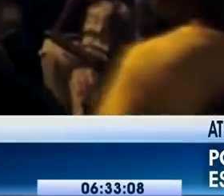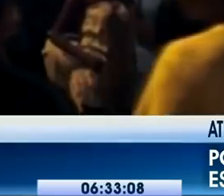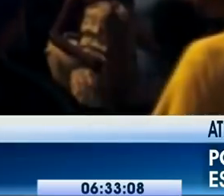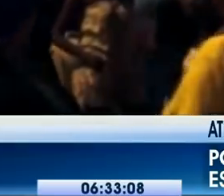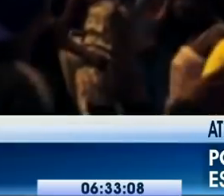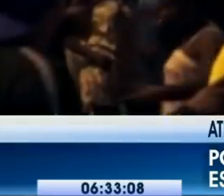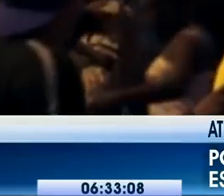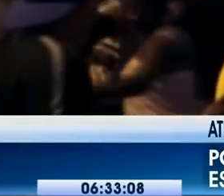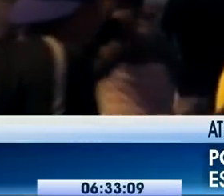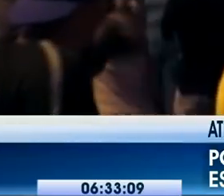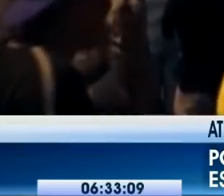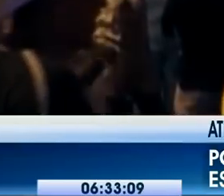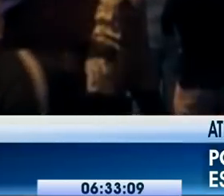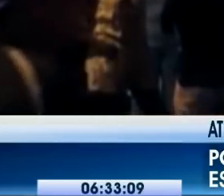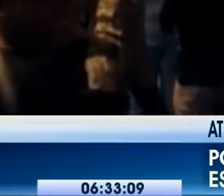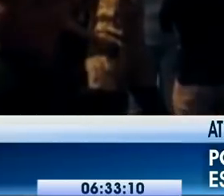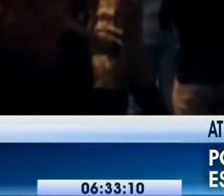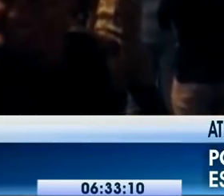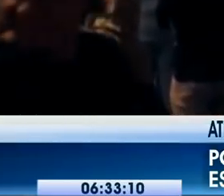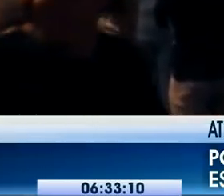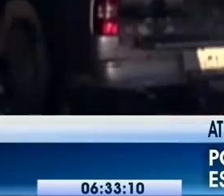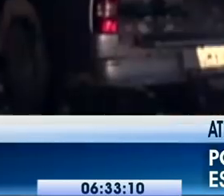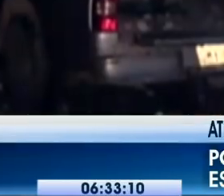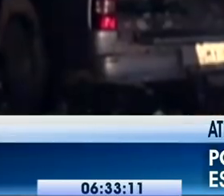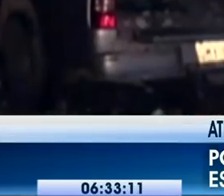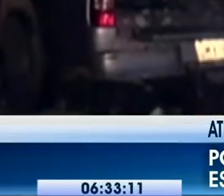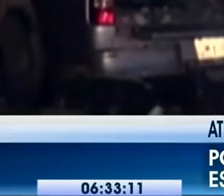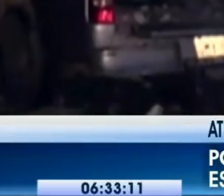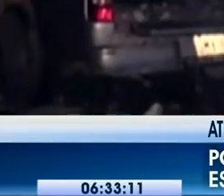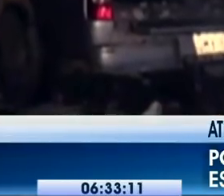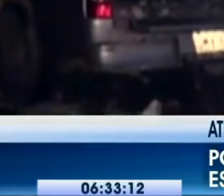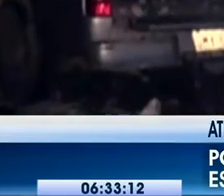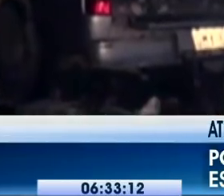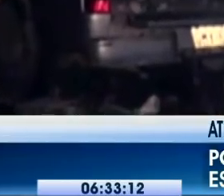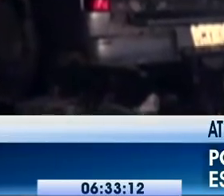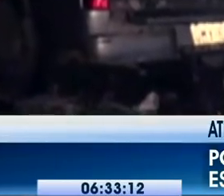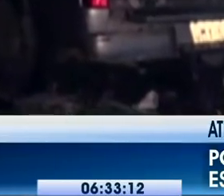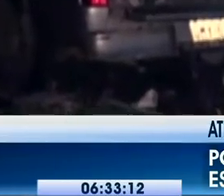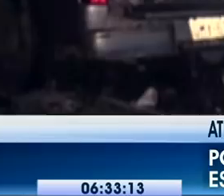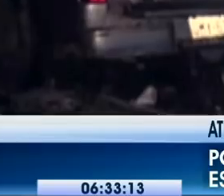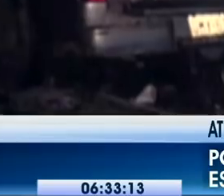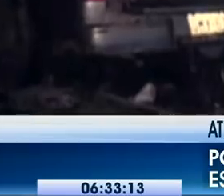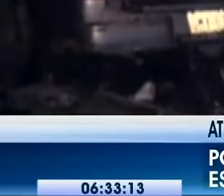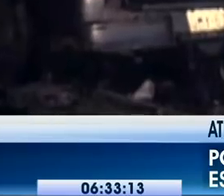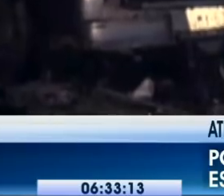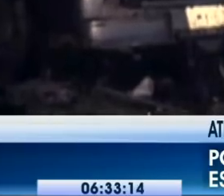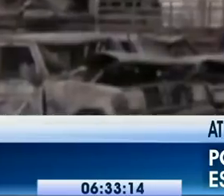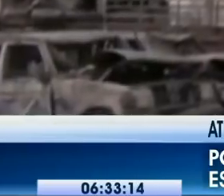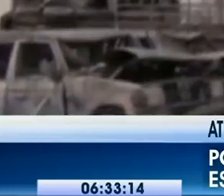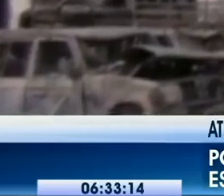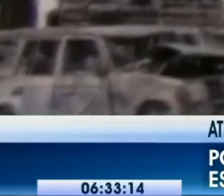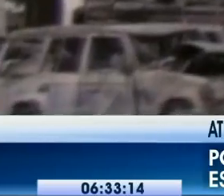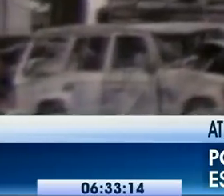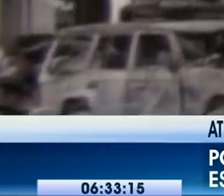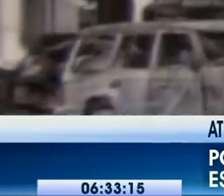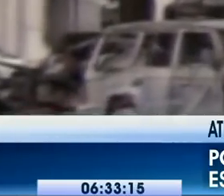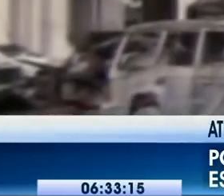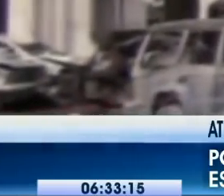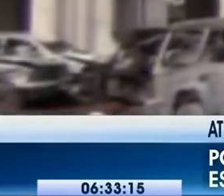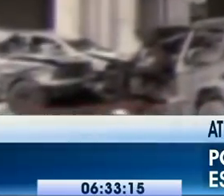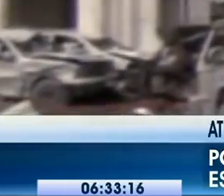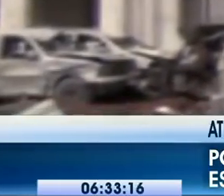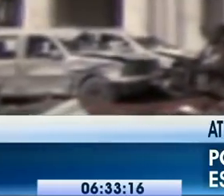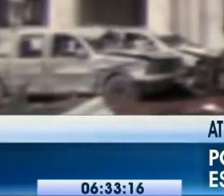infraestructura del comando de policía. Parte del cerramiento voló por los aires, no quedó nada en pie, así como las paredes y